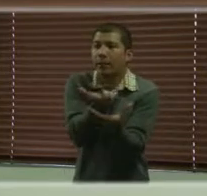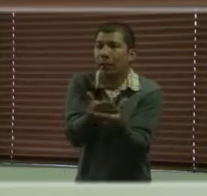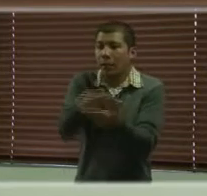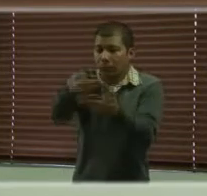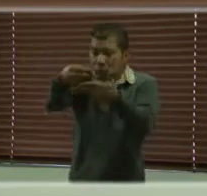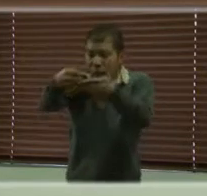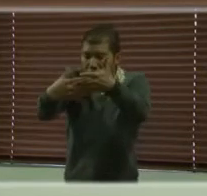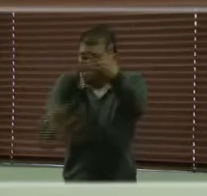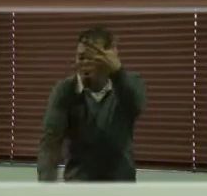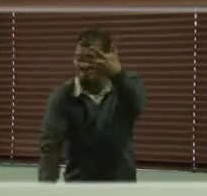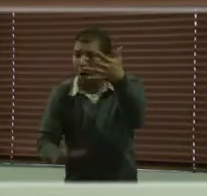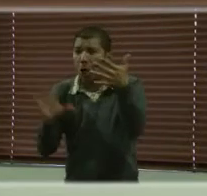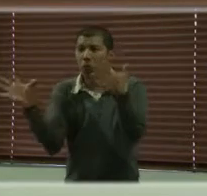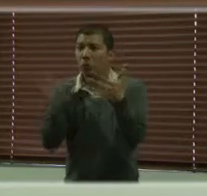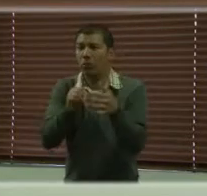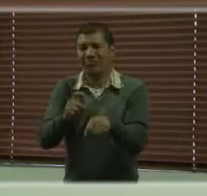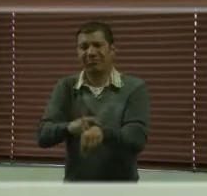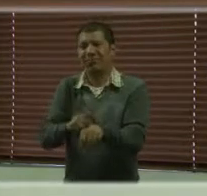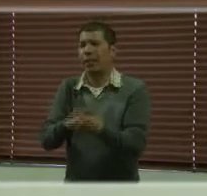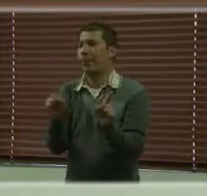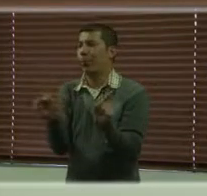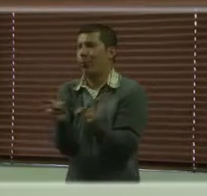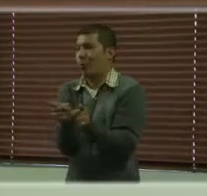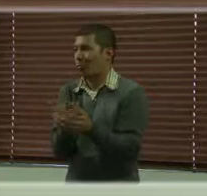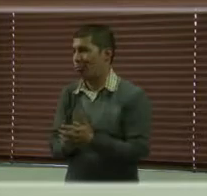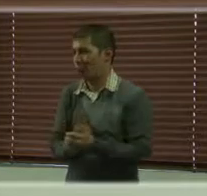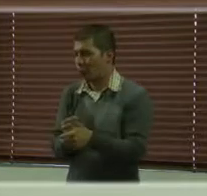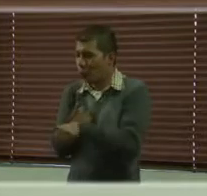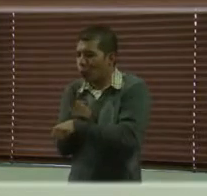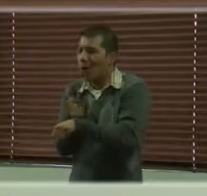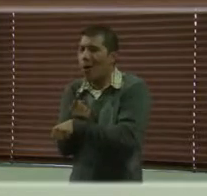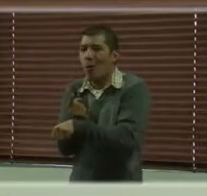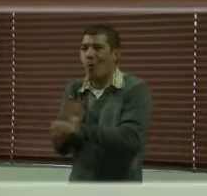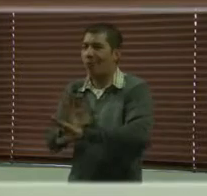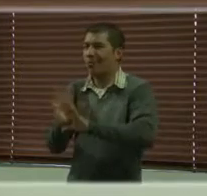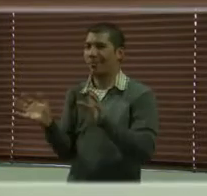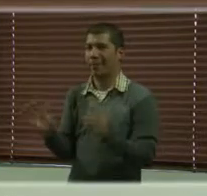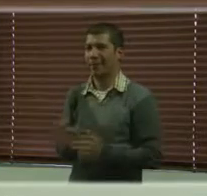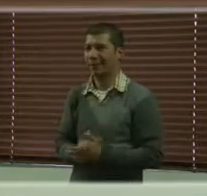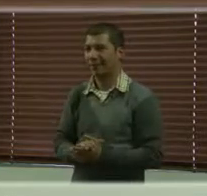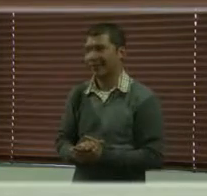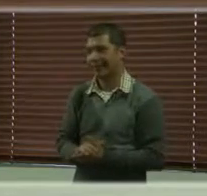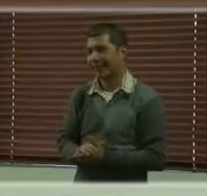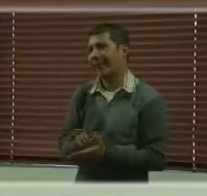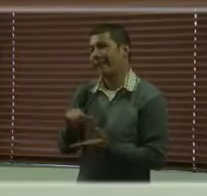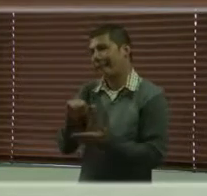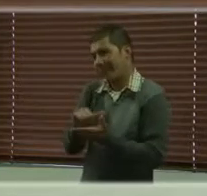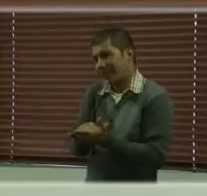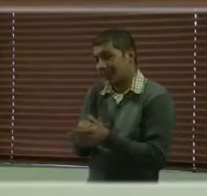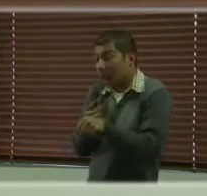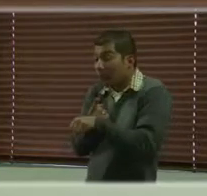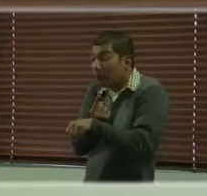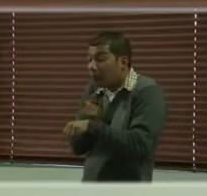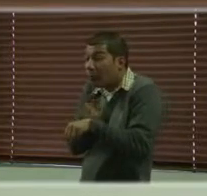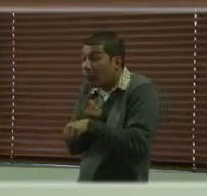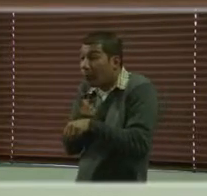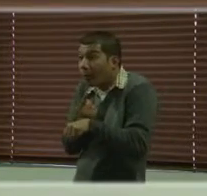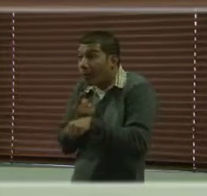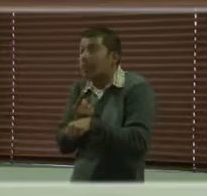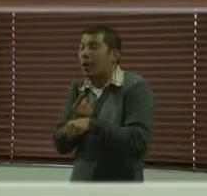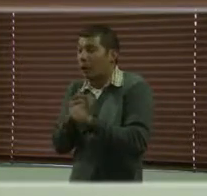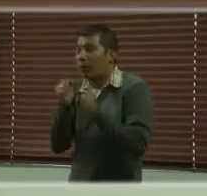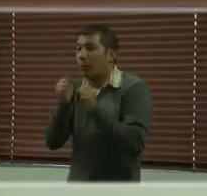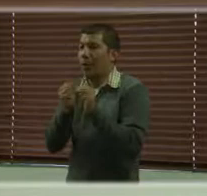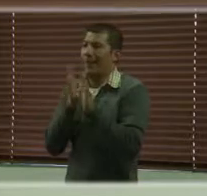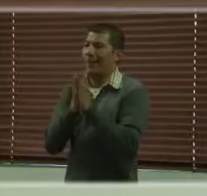mi consejo es que es ahora sea lo más efectiva posible y se pueda enfocar Precisamente en